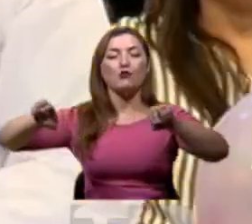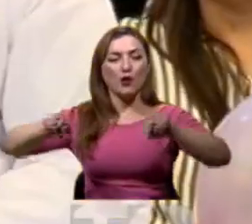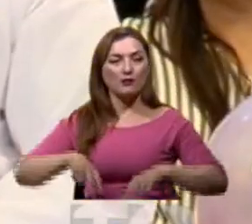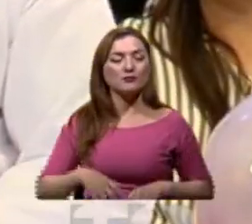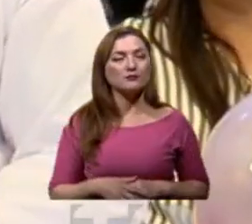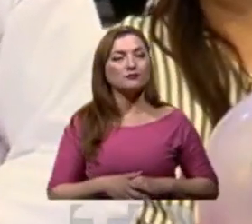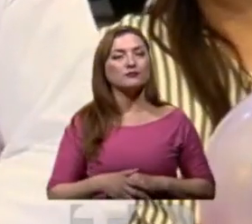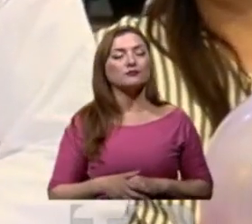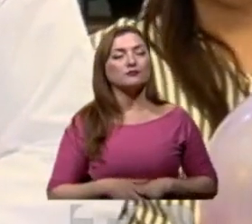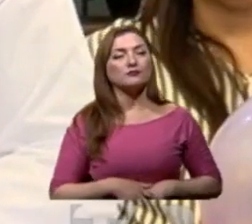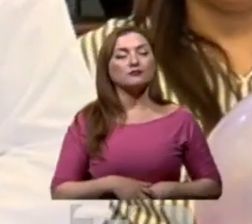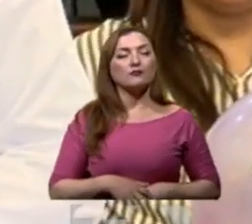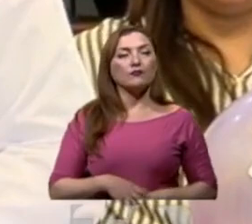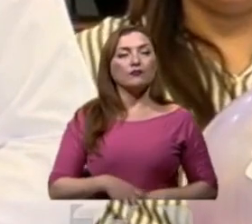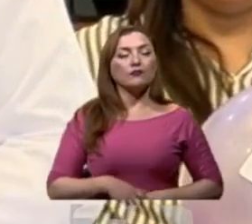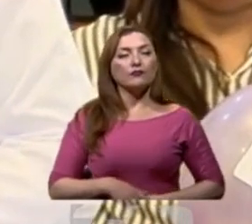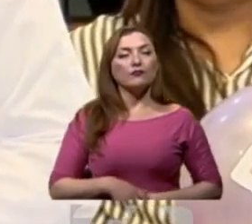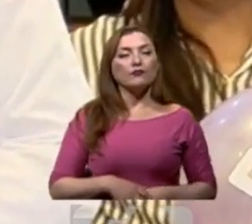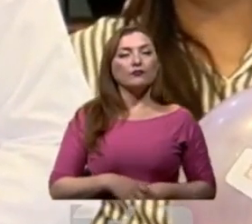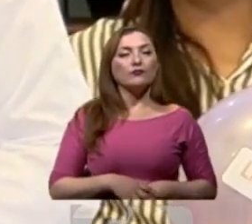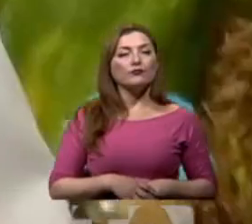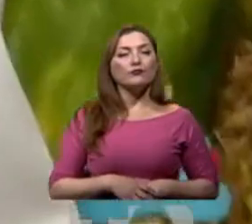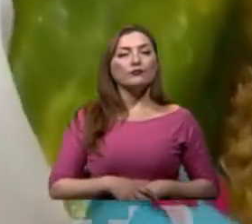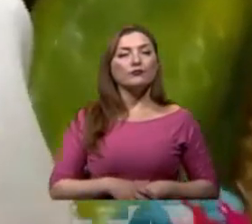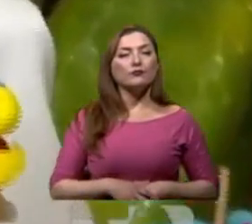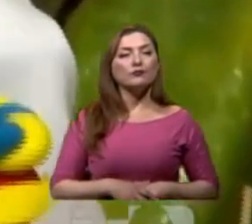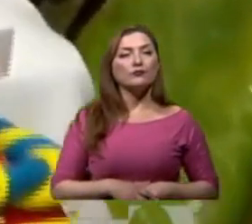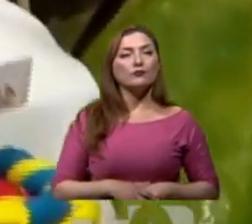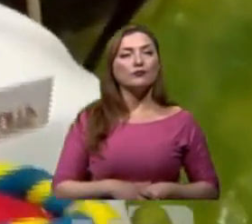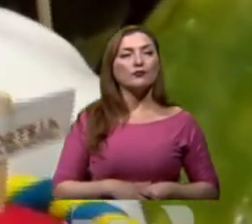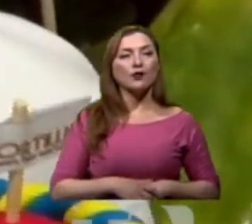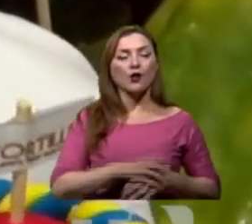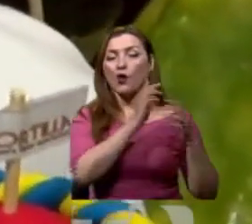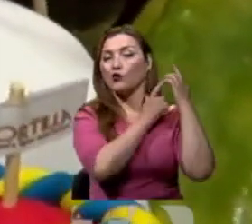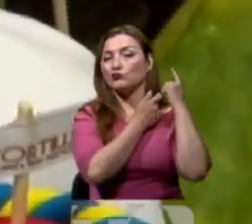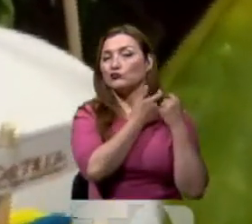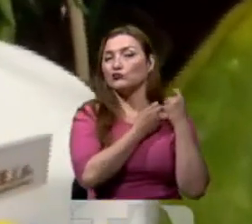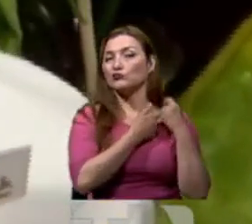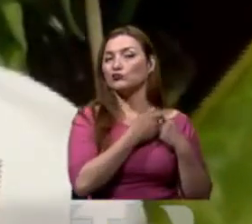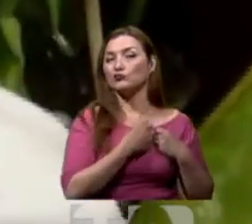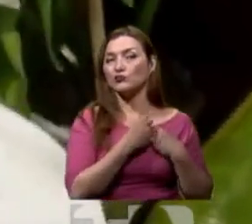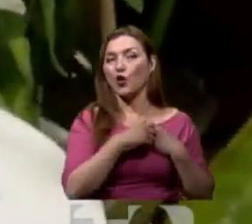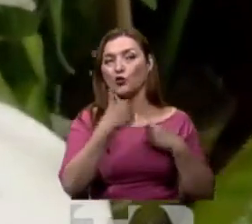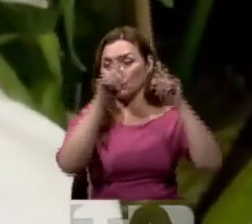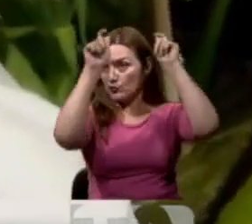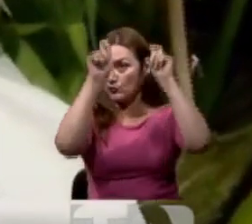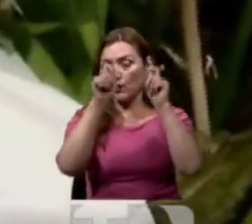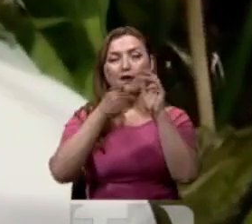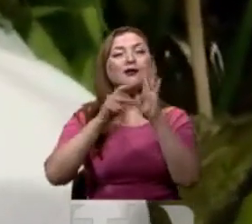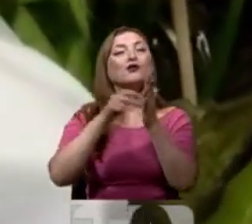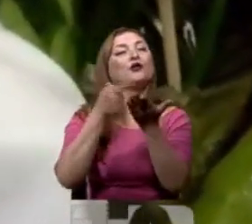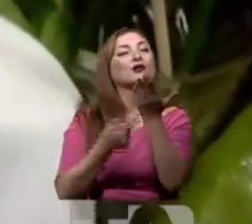Yo veo, justamente eso me llamaba muchísimo la atención, ¿no? Porque yo veo que unas tienen trenzas, otras tienen como un sombrero. Cuéntenos un poco en detalle